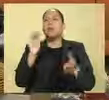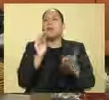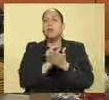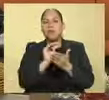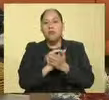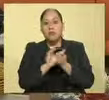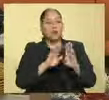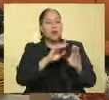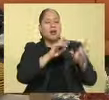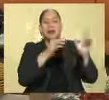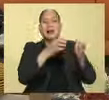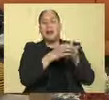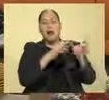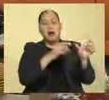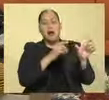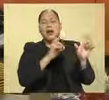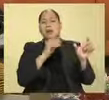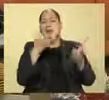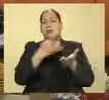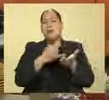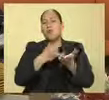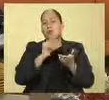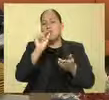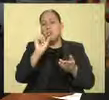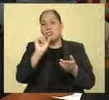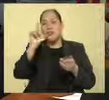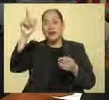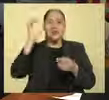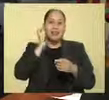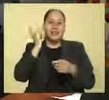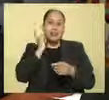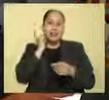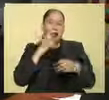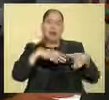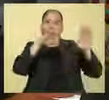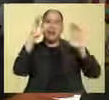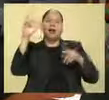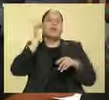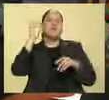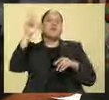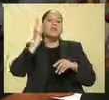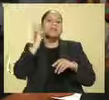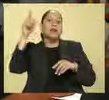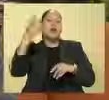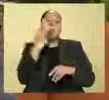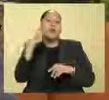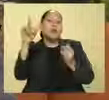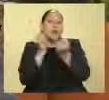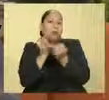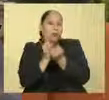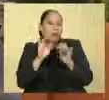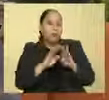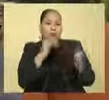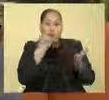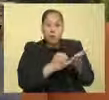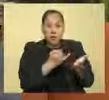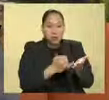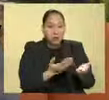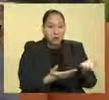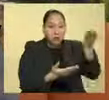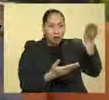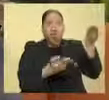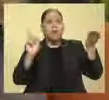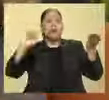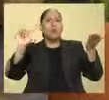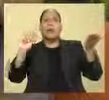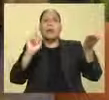muy poquitos, no lo que se esperaba, porque okay. Se echó para atrás en el Congreso de la uh-huh. Unión, o sea, se iban a aplicar mayores impuestos, realmente fue mínimo. ¿Por